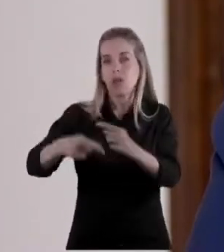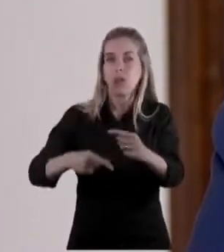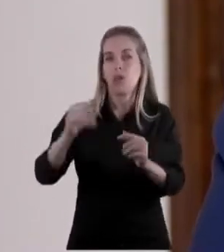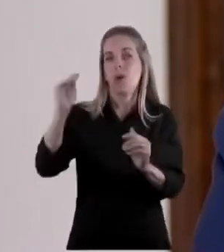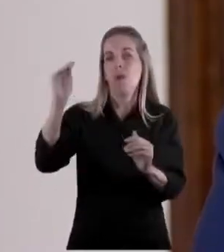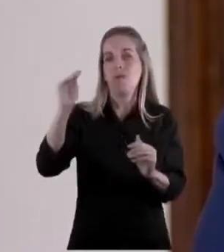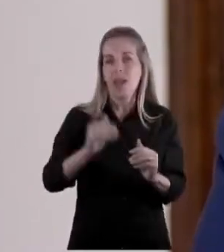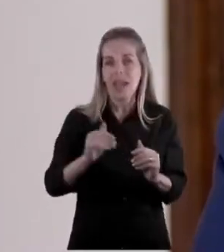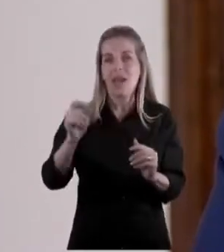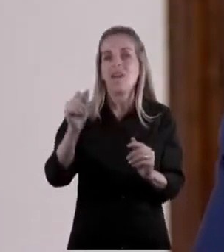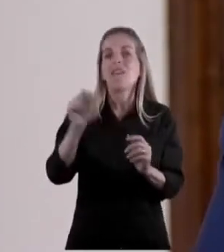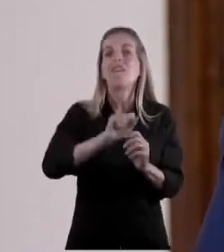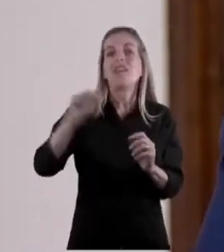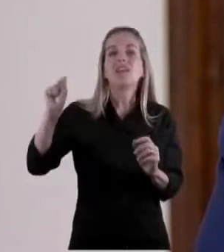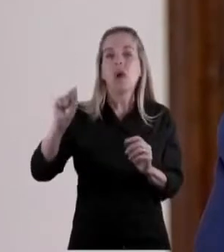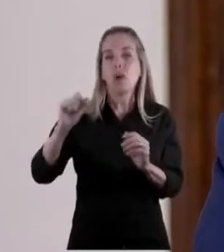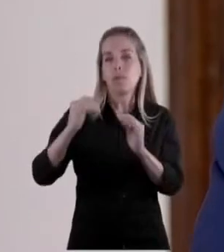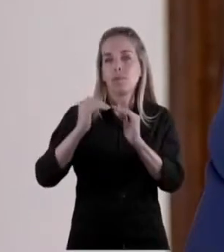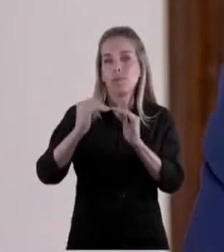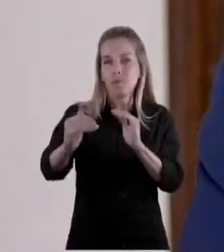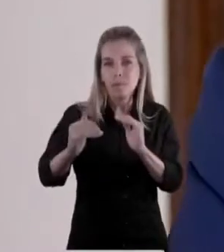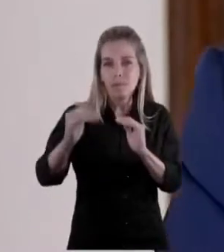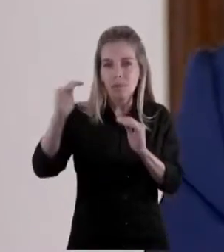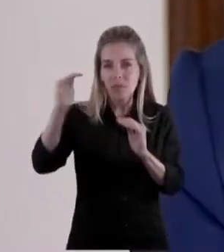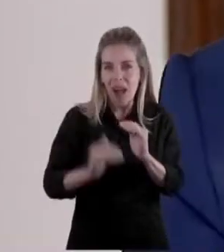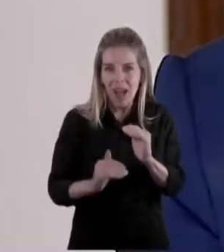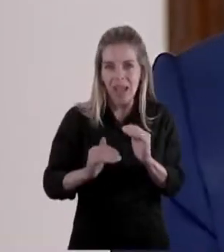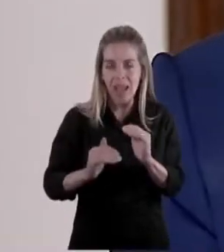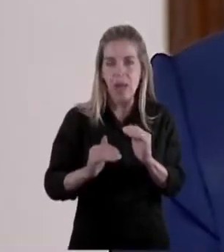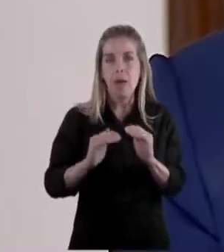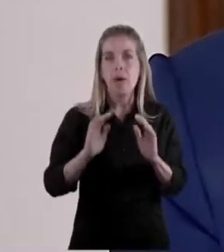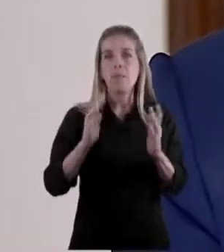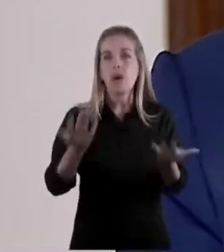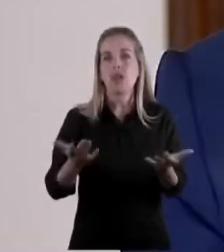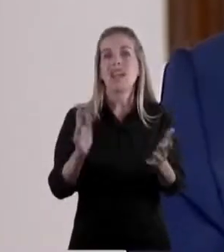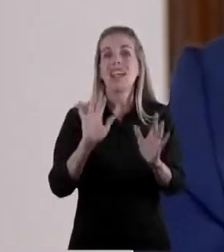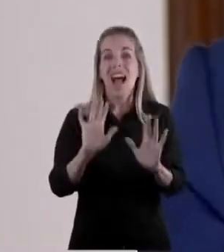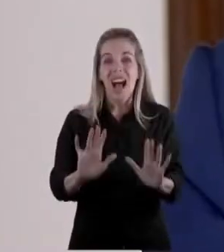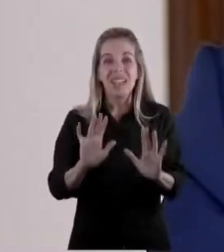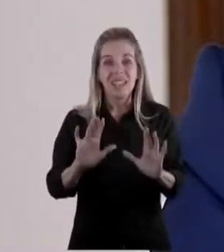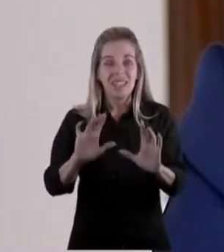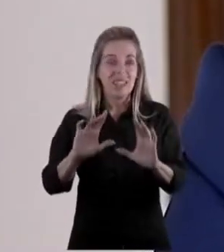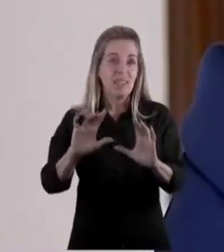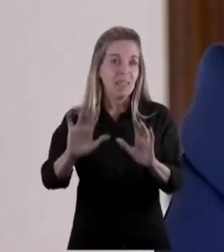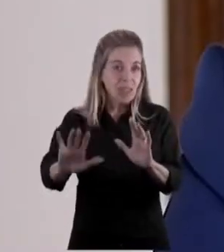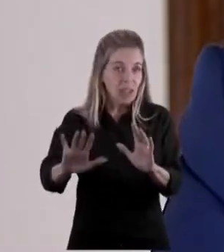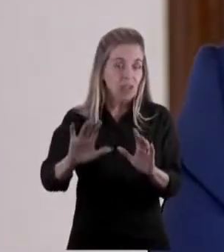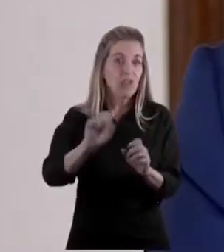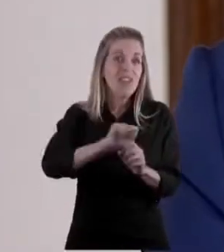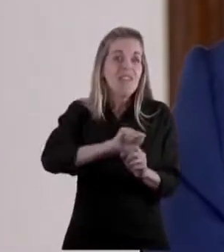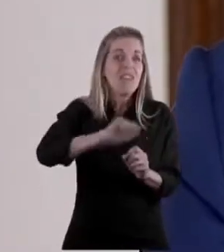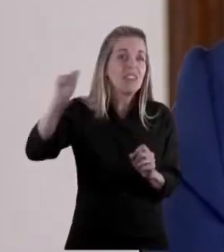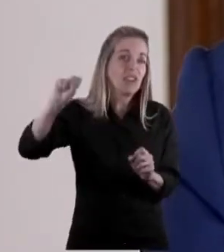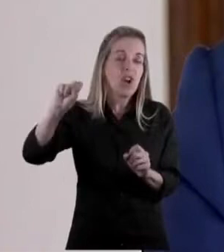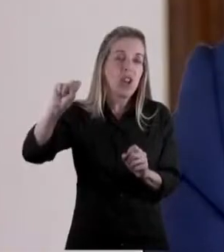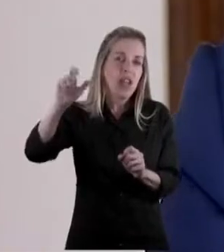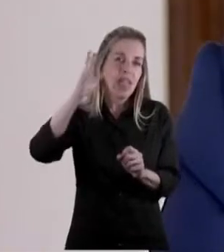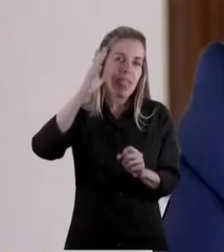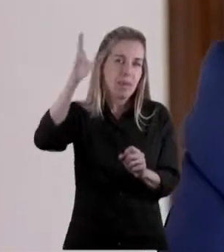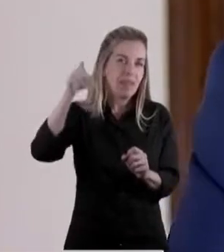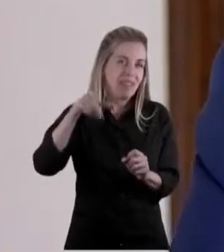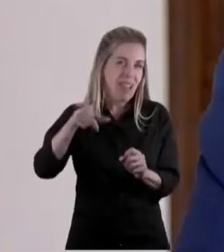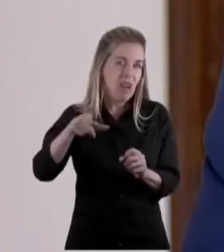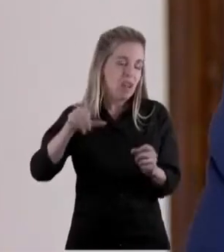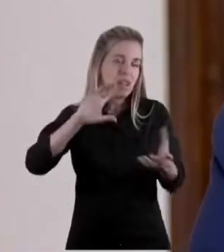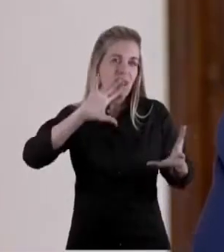que se sostenga, porque es obvio que estos niveles de inflación son muy, muy elevados y son muy